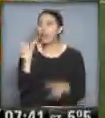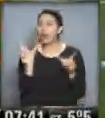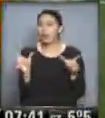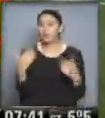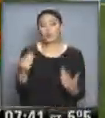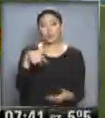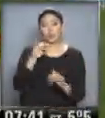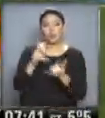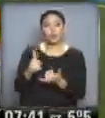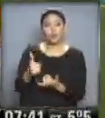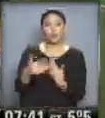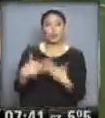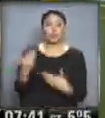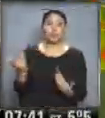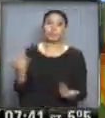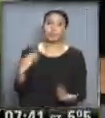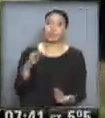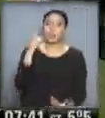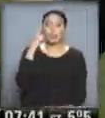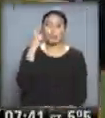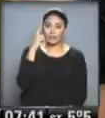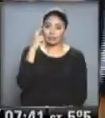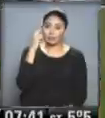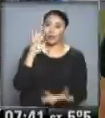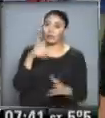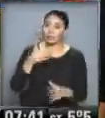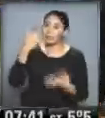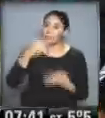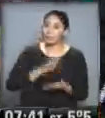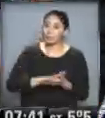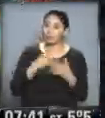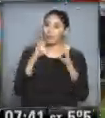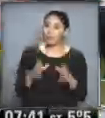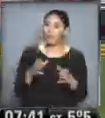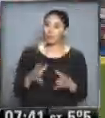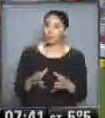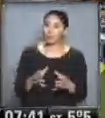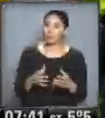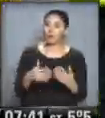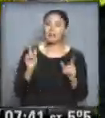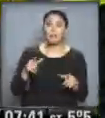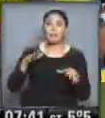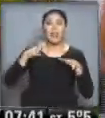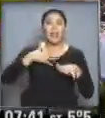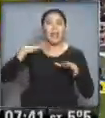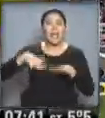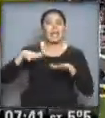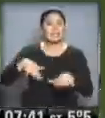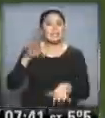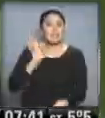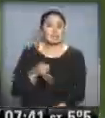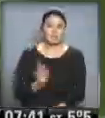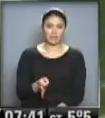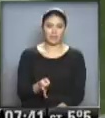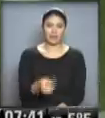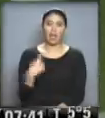es un chico. Seguramente va a tener que aprender los códigos del fútbol o de alguna manera hasta el hincha ya los tiene incorporados de que